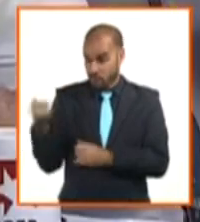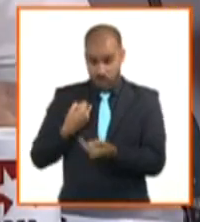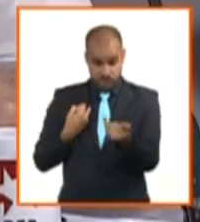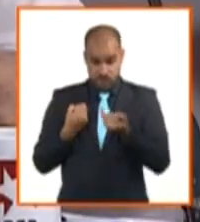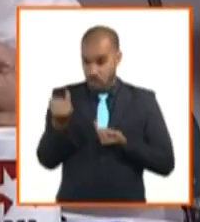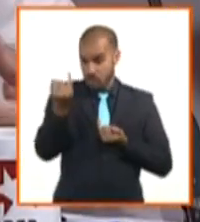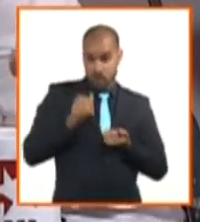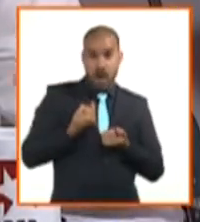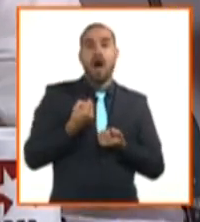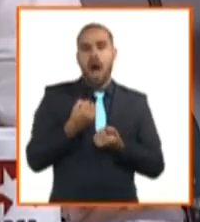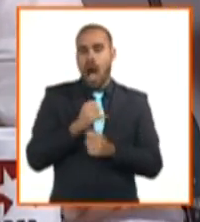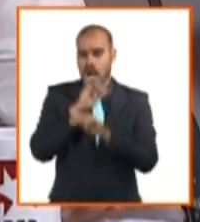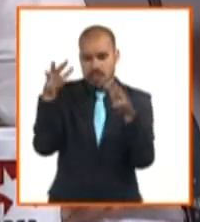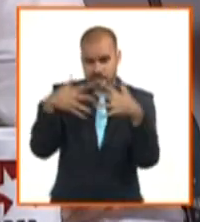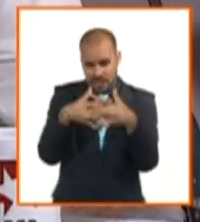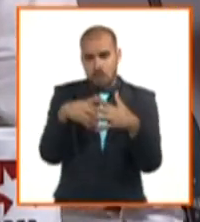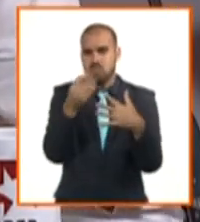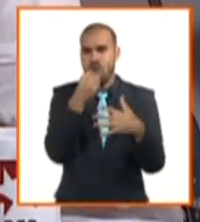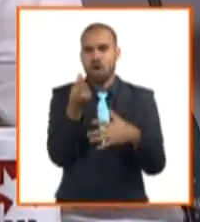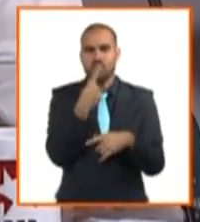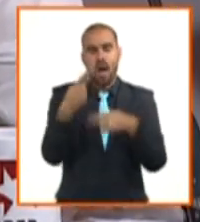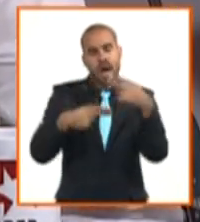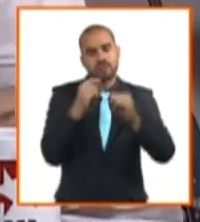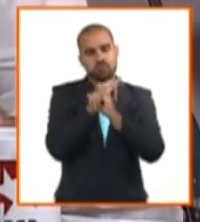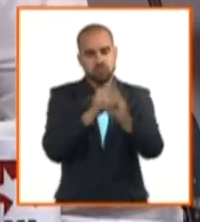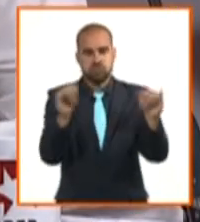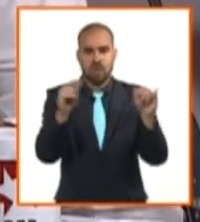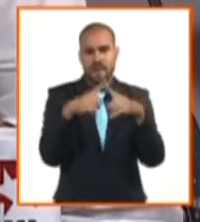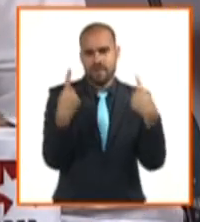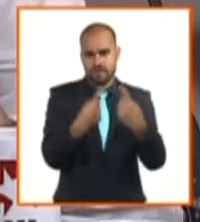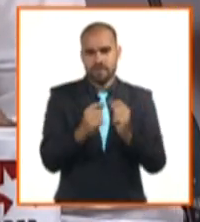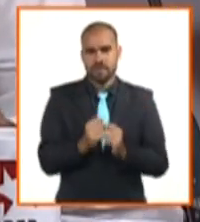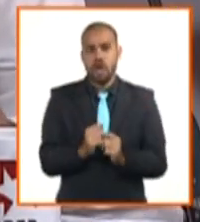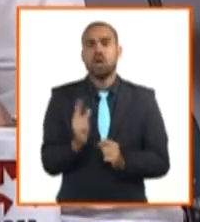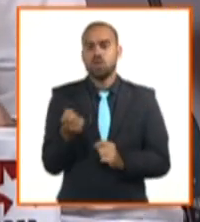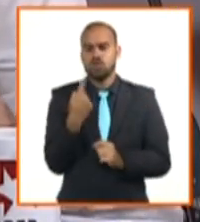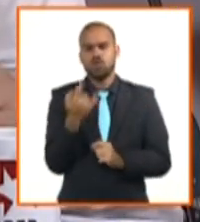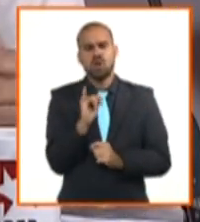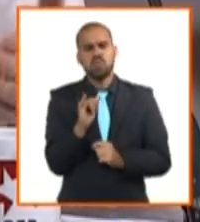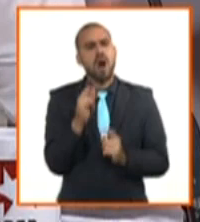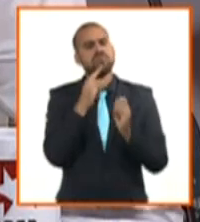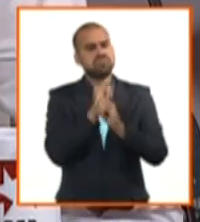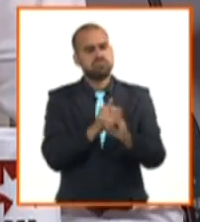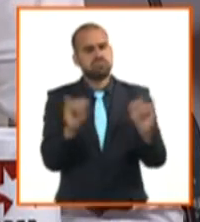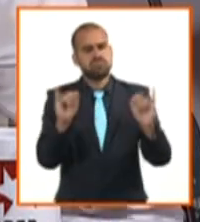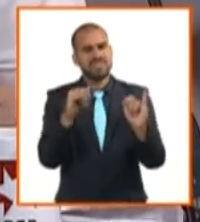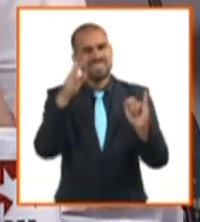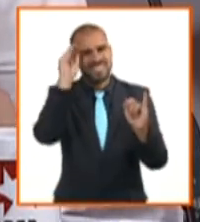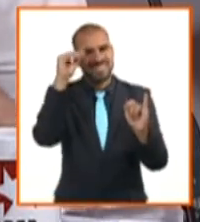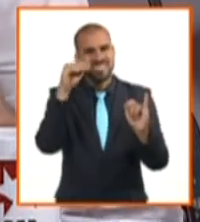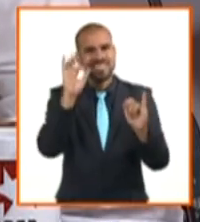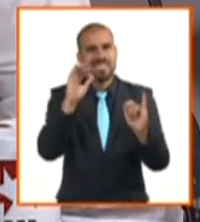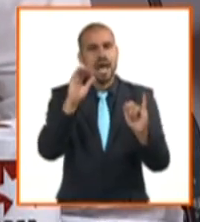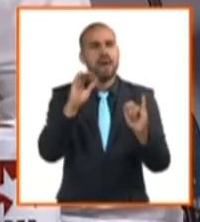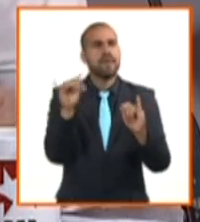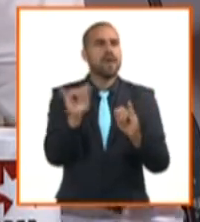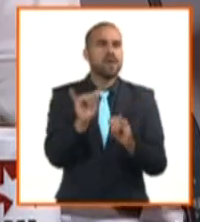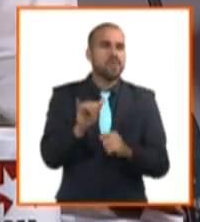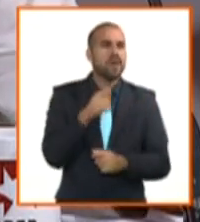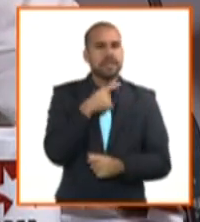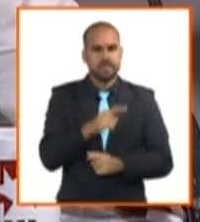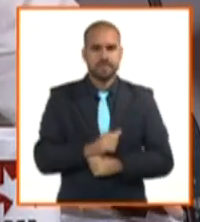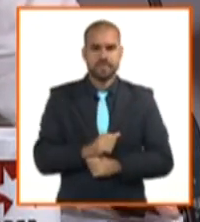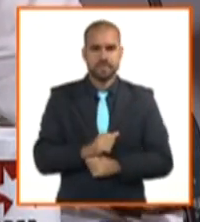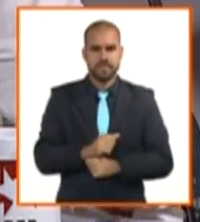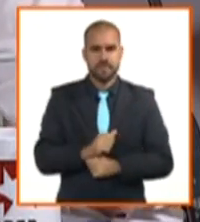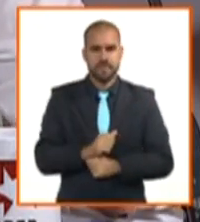tenido y eso se ha puesto también a disposición de nuestros centros nacionales para los modelos que se corren por ejemplo en el caso del centro de